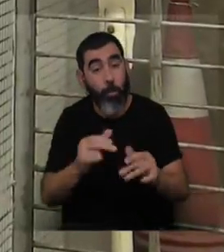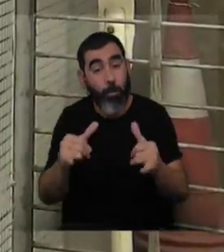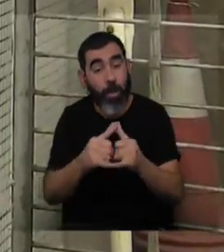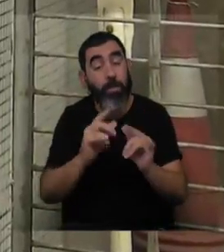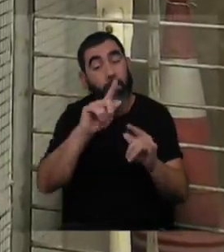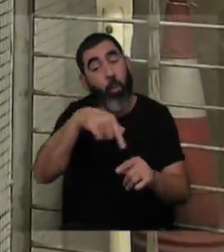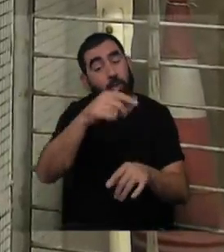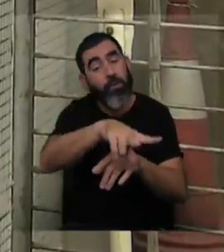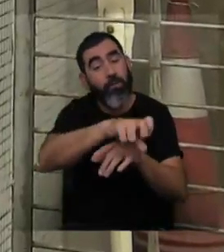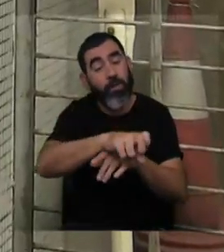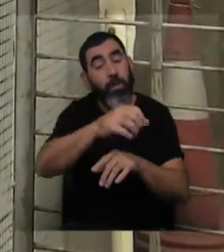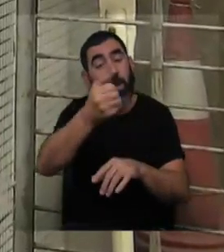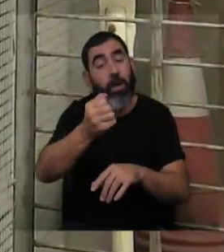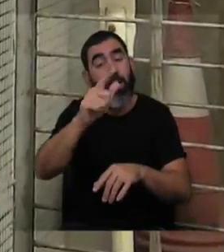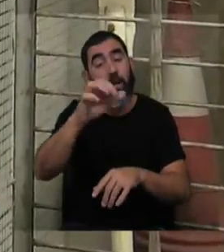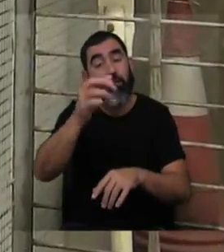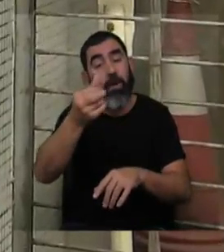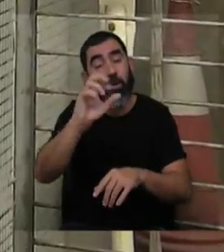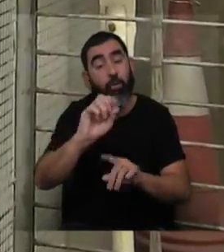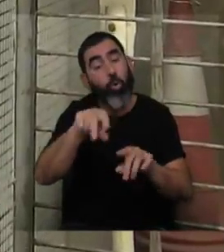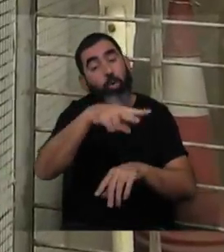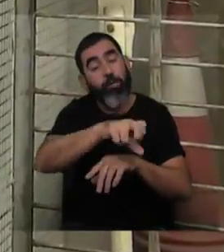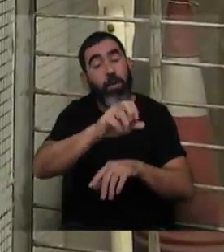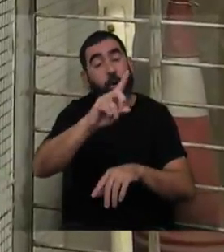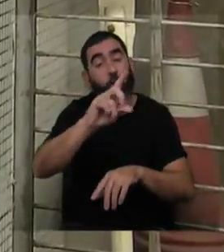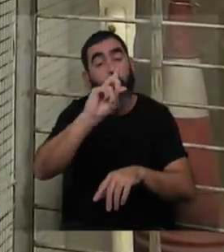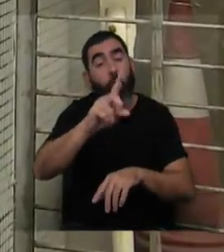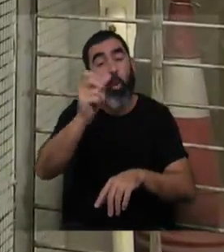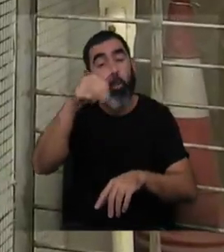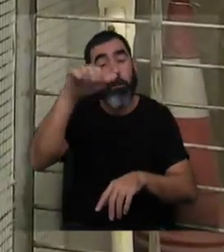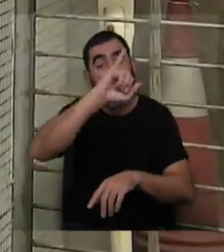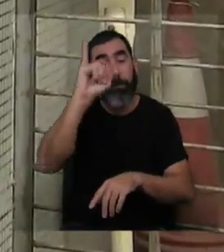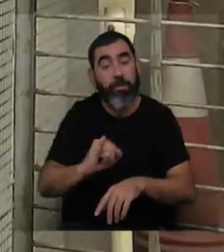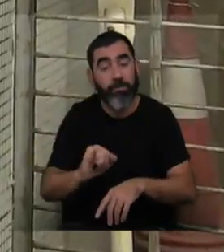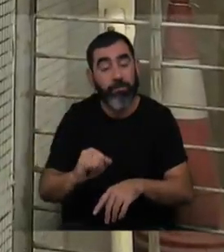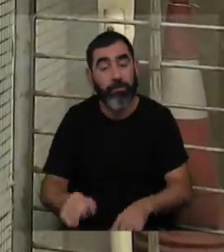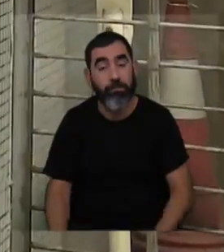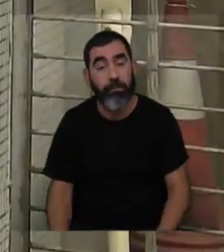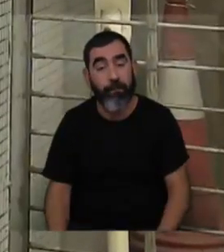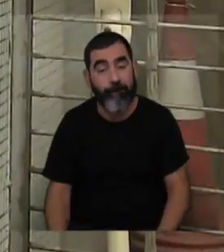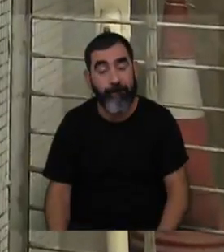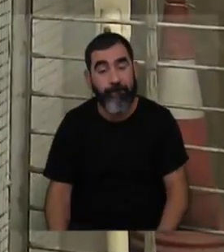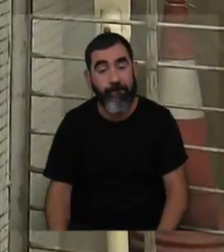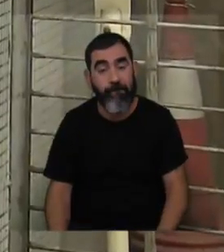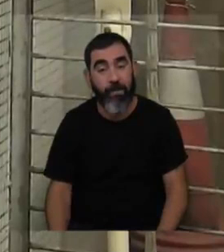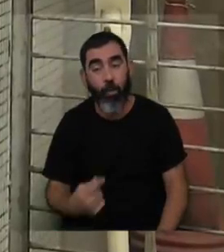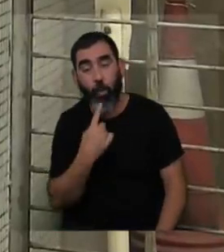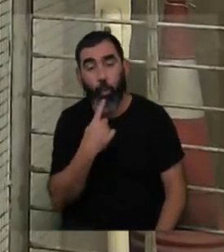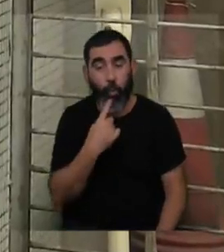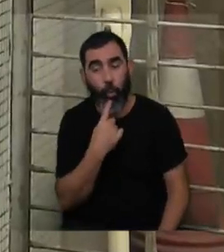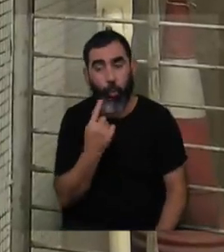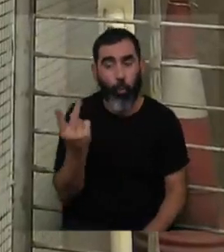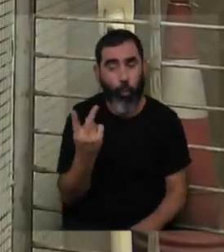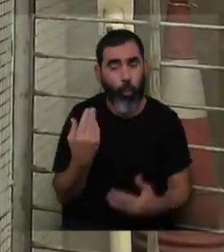fue otra fiscal, Mariana Alfaro, y el fiscal de corte, estamos hablando de Gómez, a los que no solo cuestionó